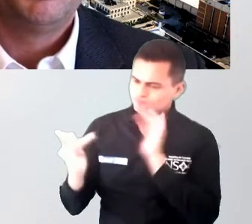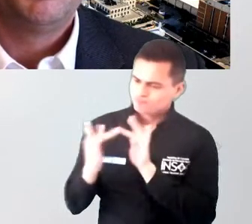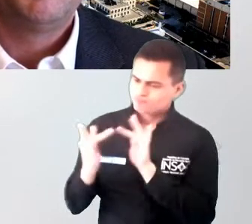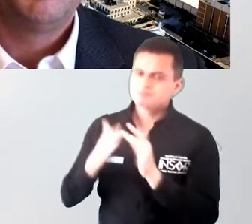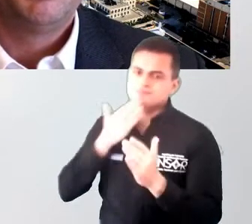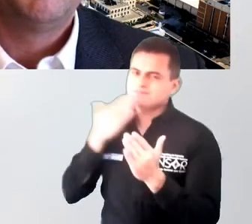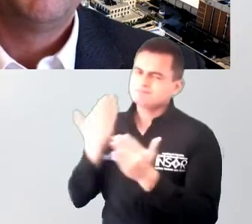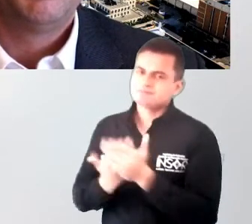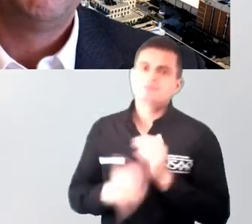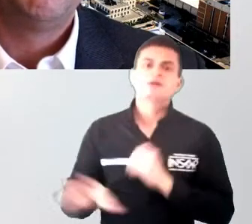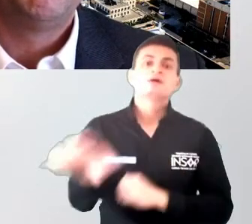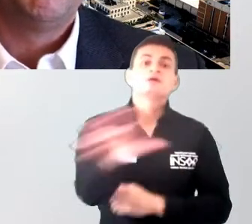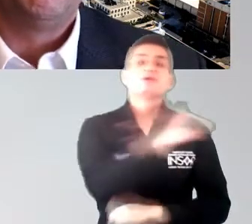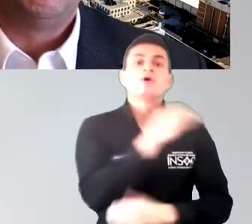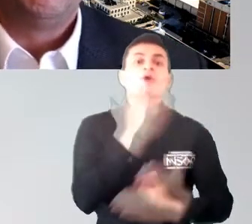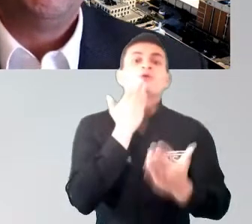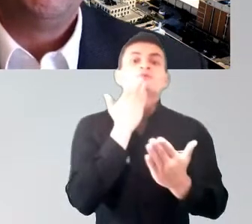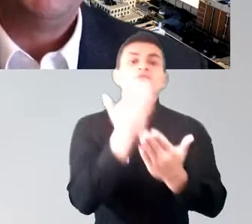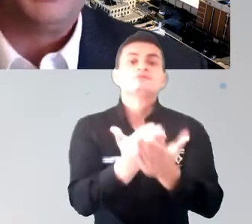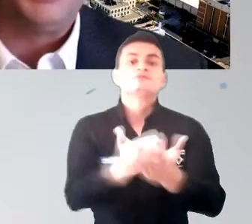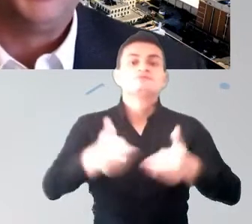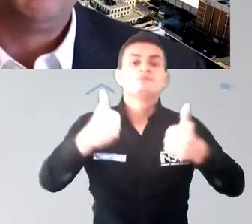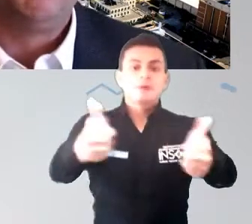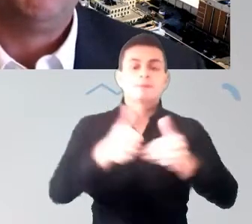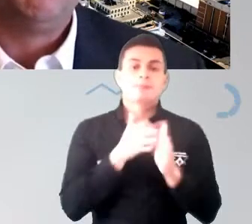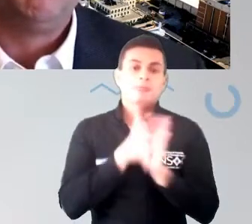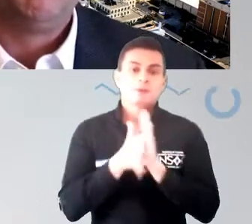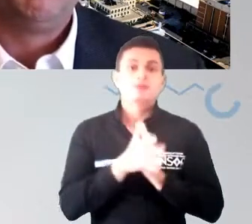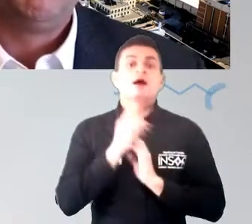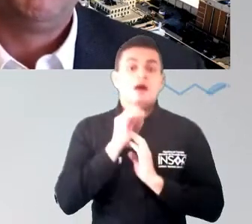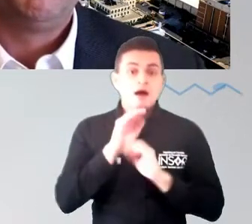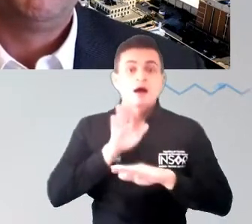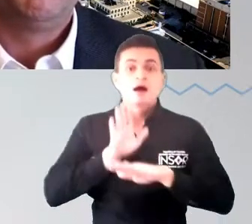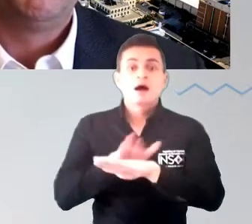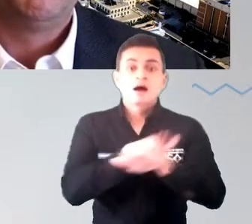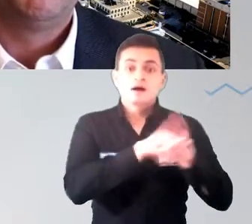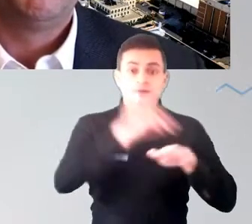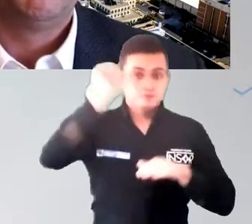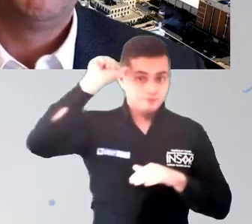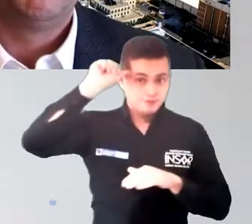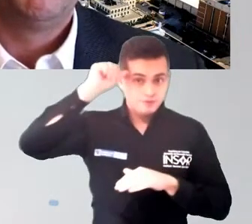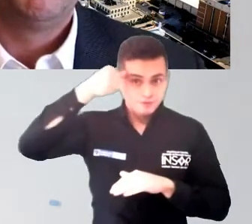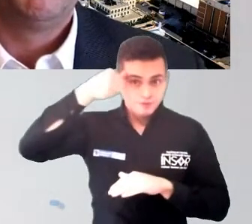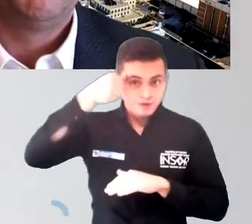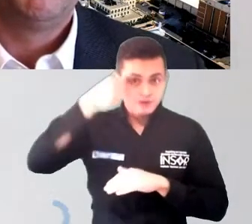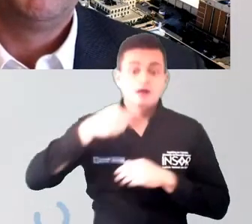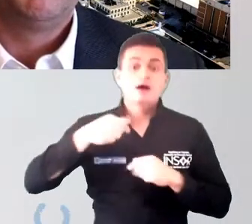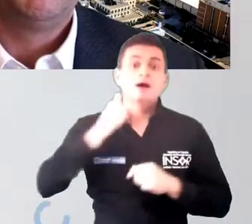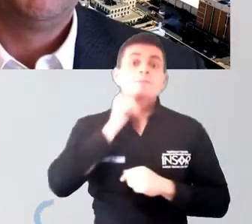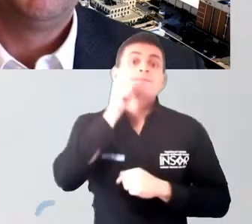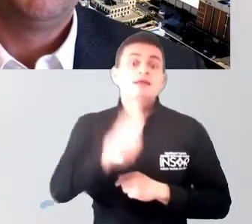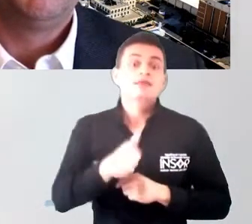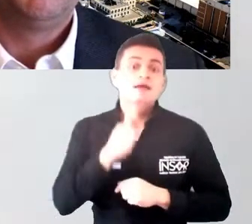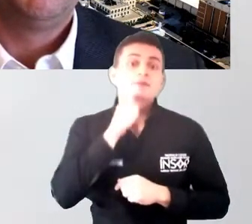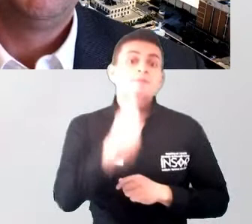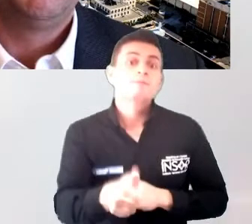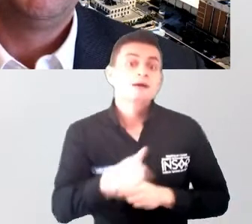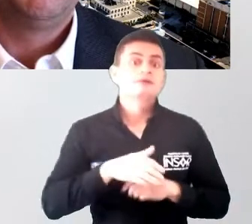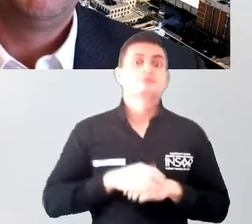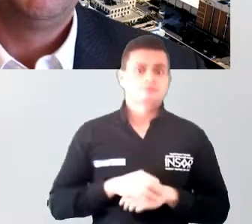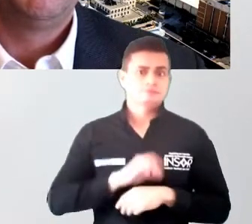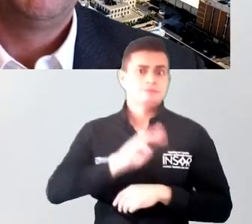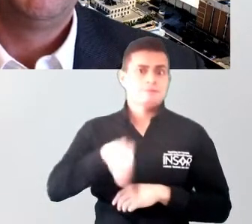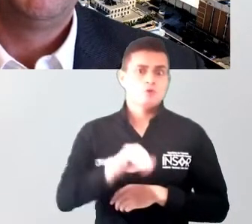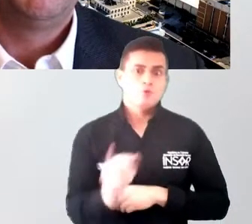a todos. Tenemos una agenda muy importante para estos dos días que vienen y luego las otras